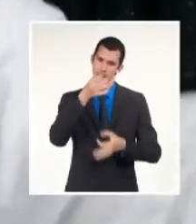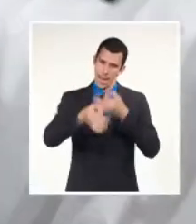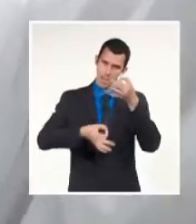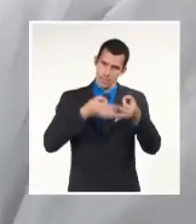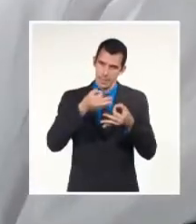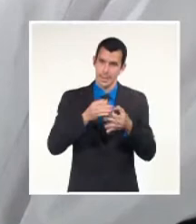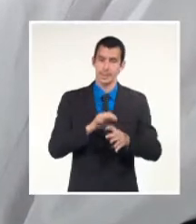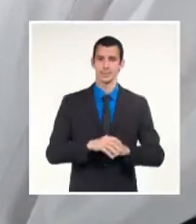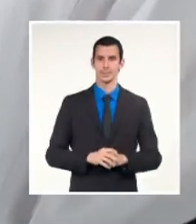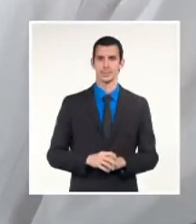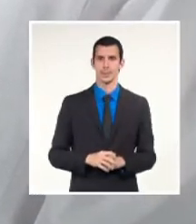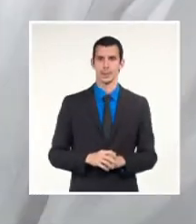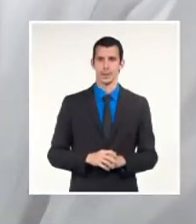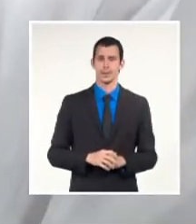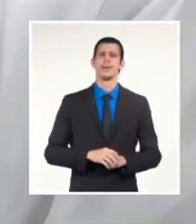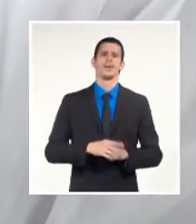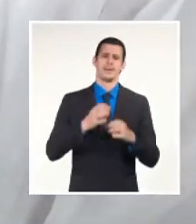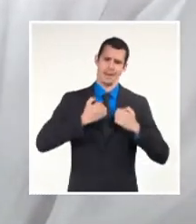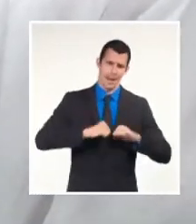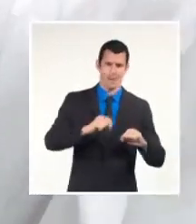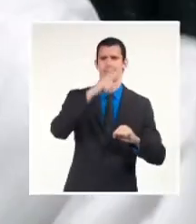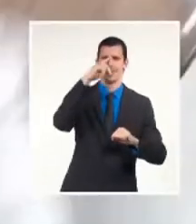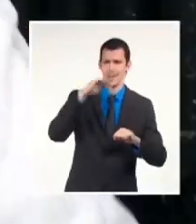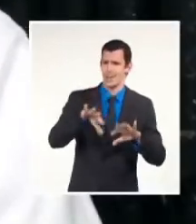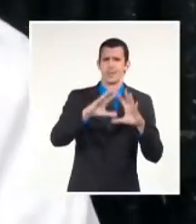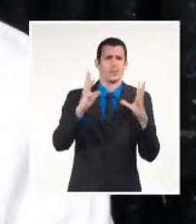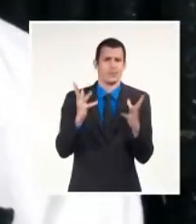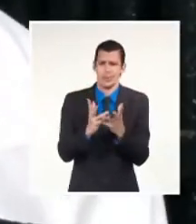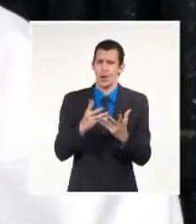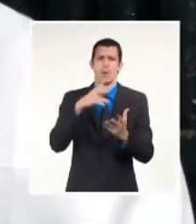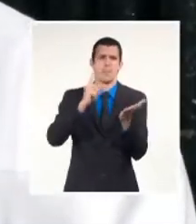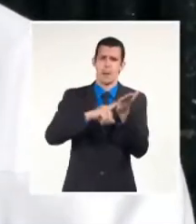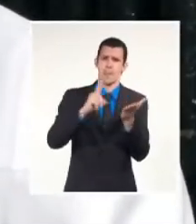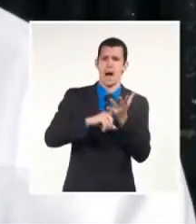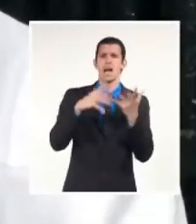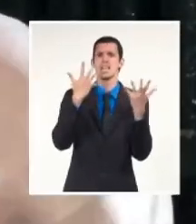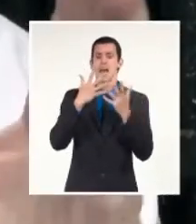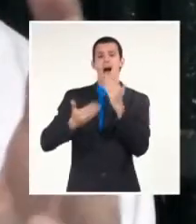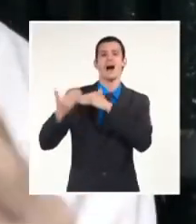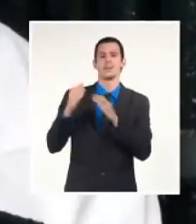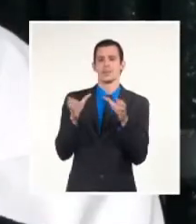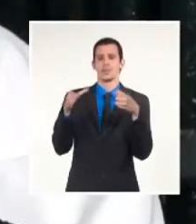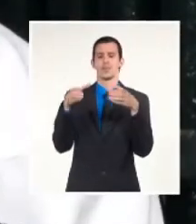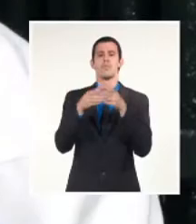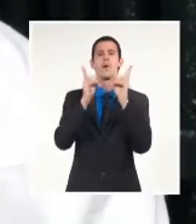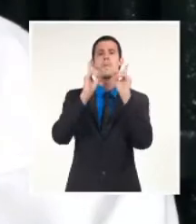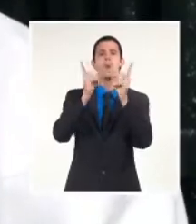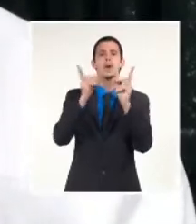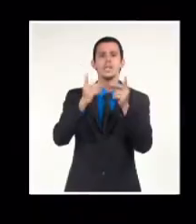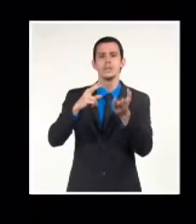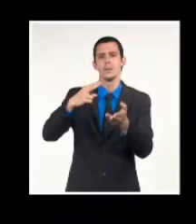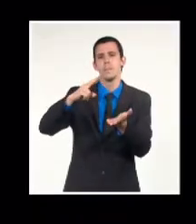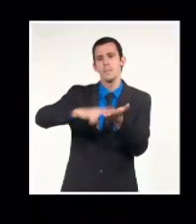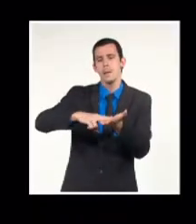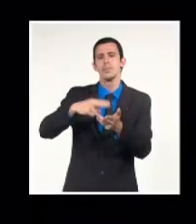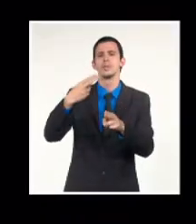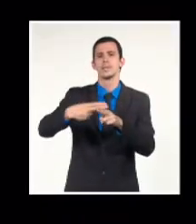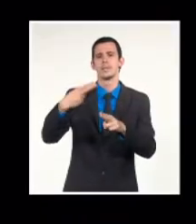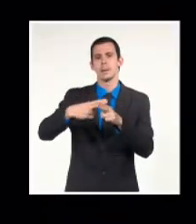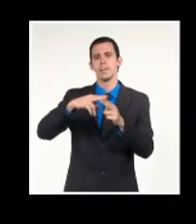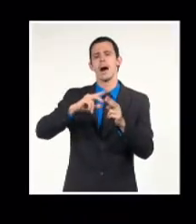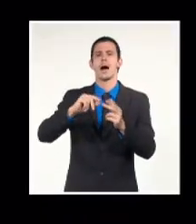A don Pedro lo tenían en lo que llamaban la escuelita, acá, donde sufría las radiaciones.